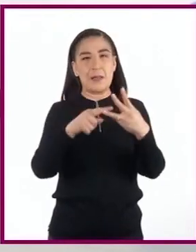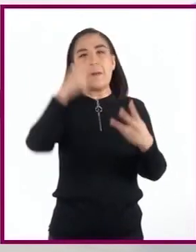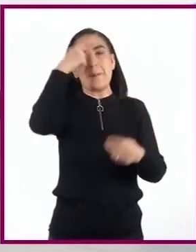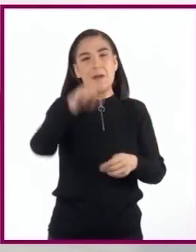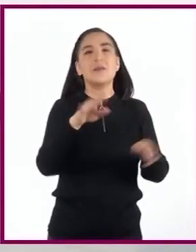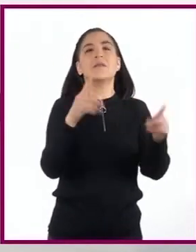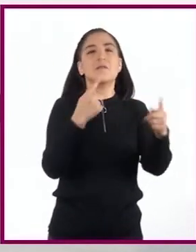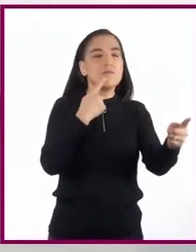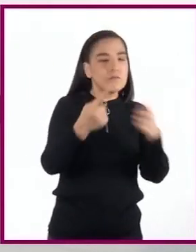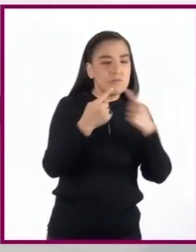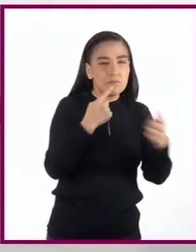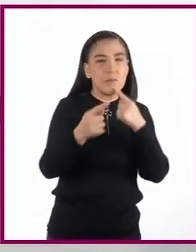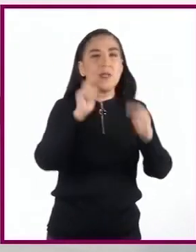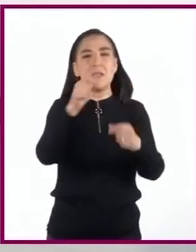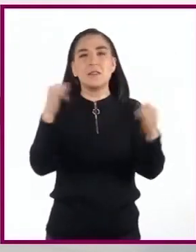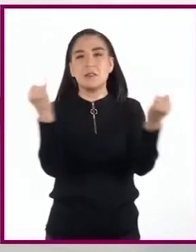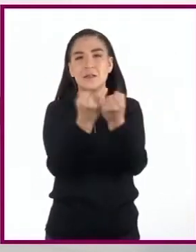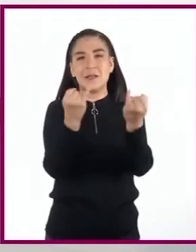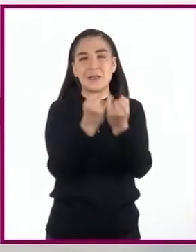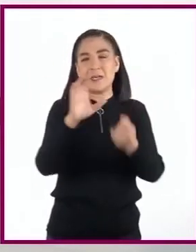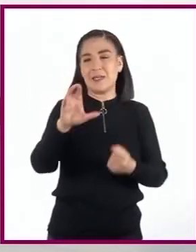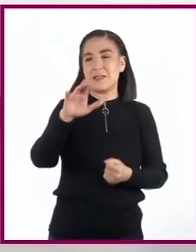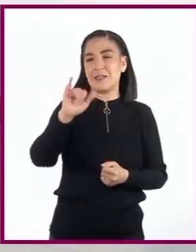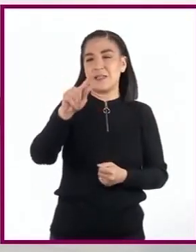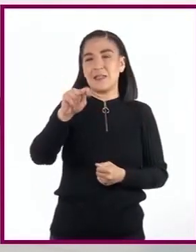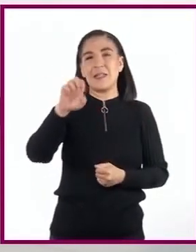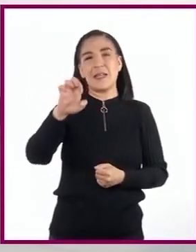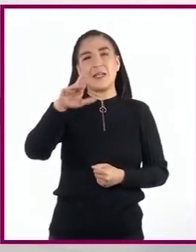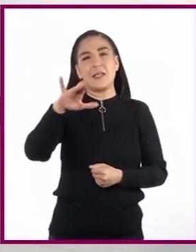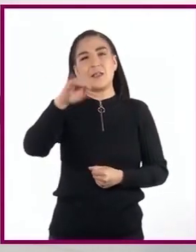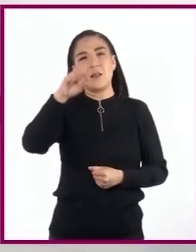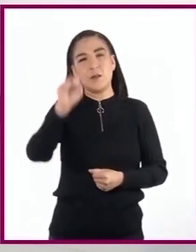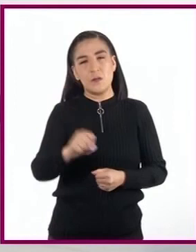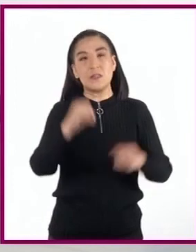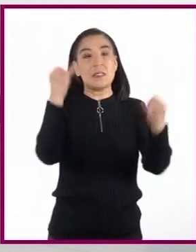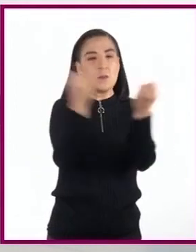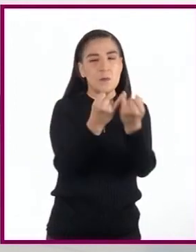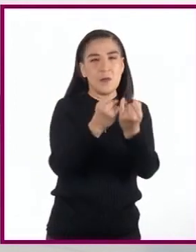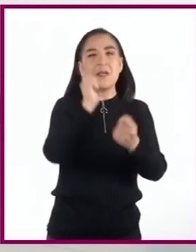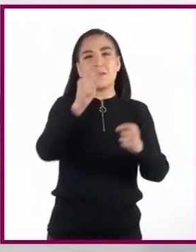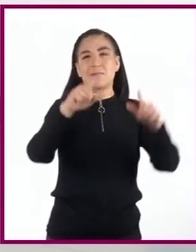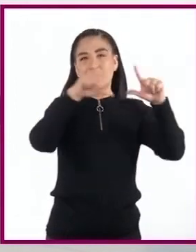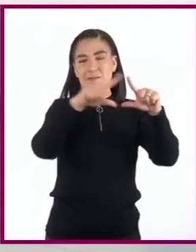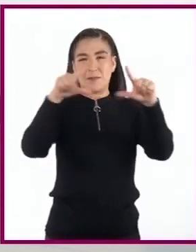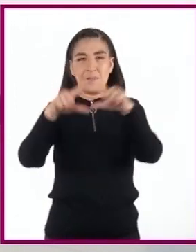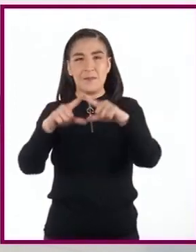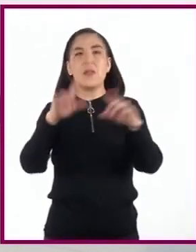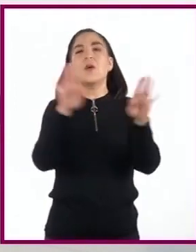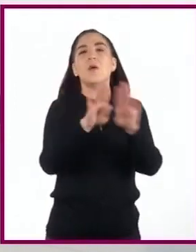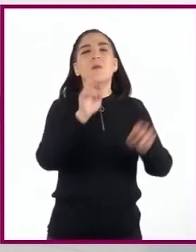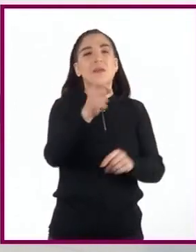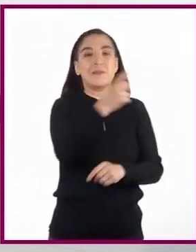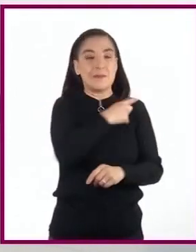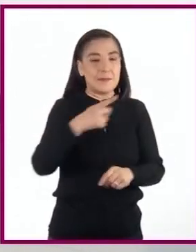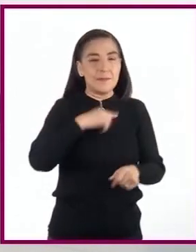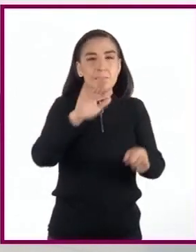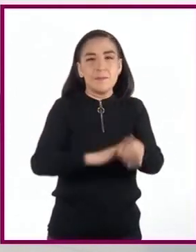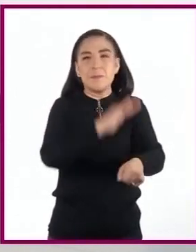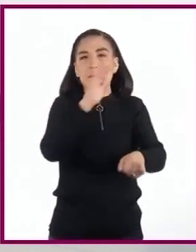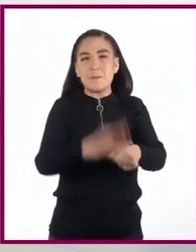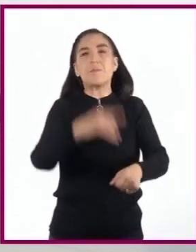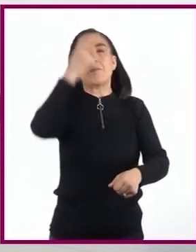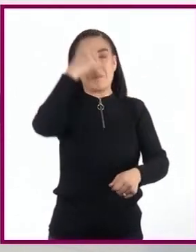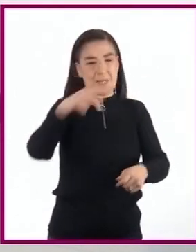entre triángulos, llamados criterios de congruencia de triángulos, a las condiciones mínimas que los triángulos deben cumplir para